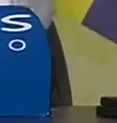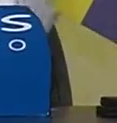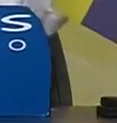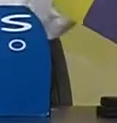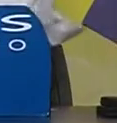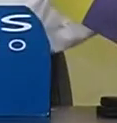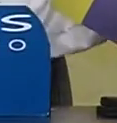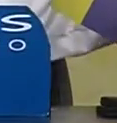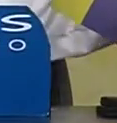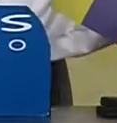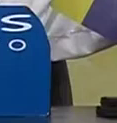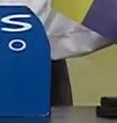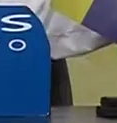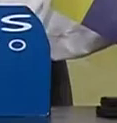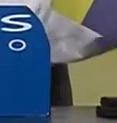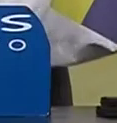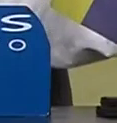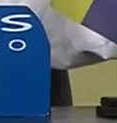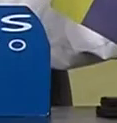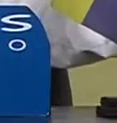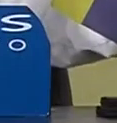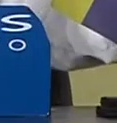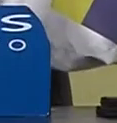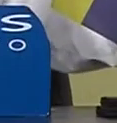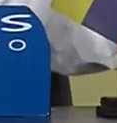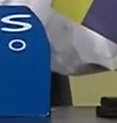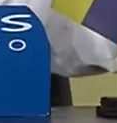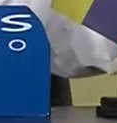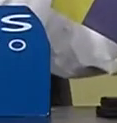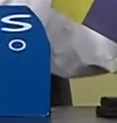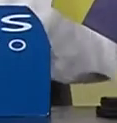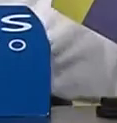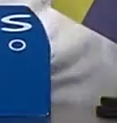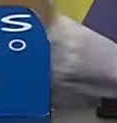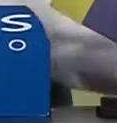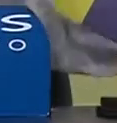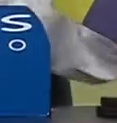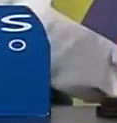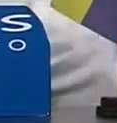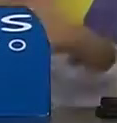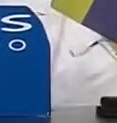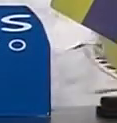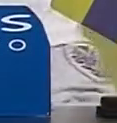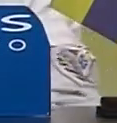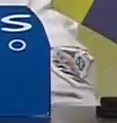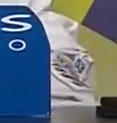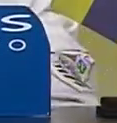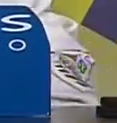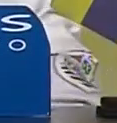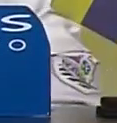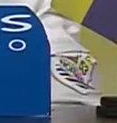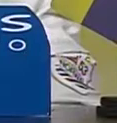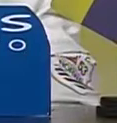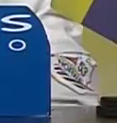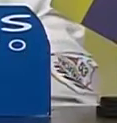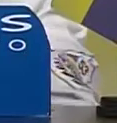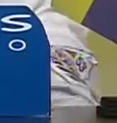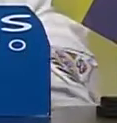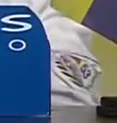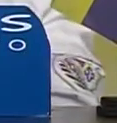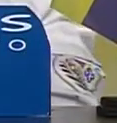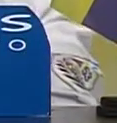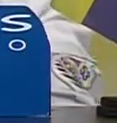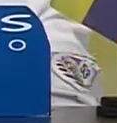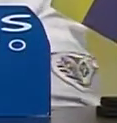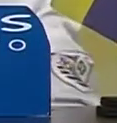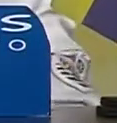En todas las misiones se llenan 2 cestas grandes. ¿A quién le vamos a dar esas cestas grandes?